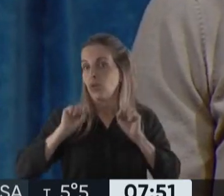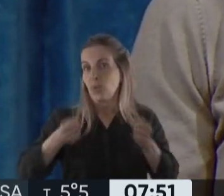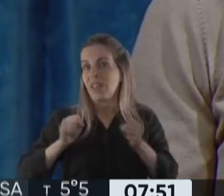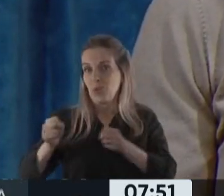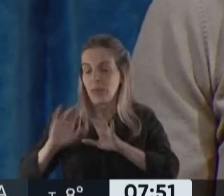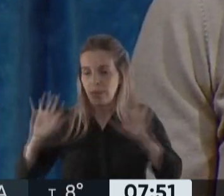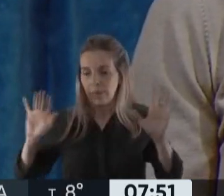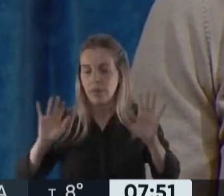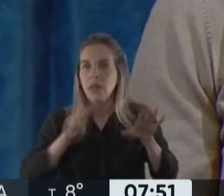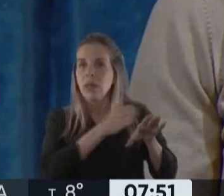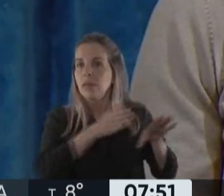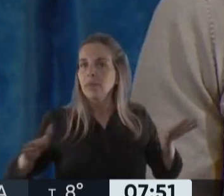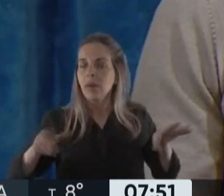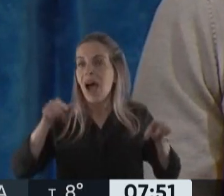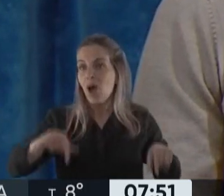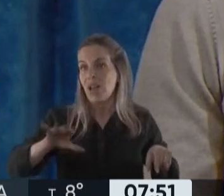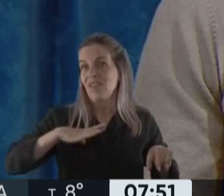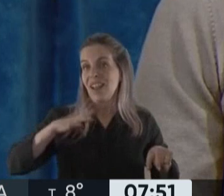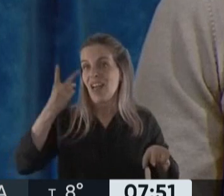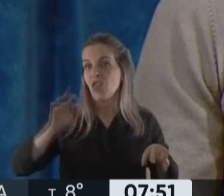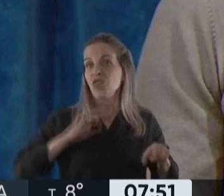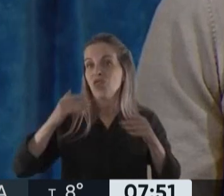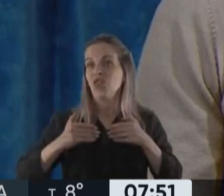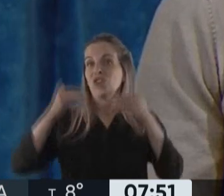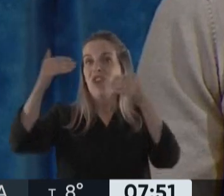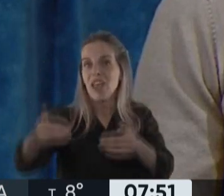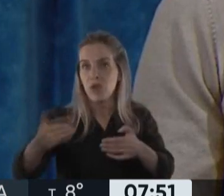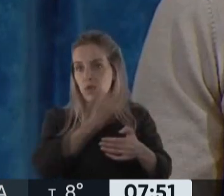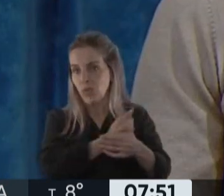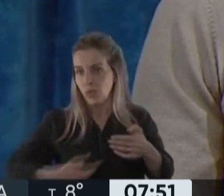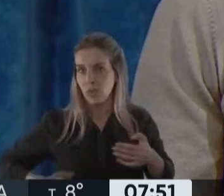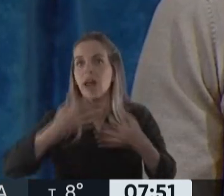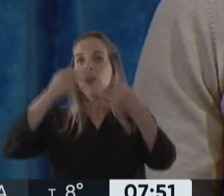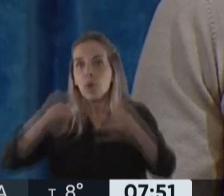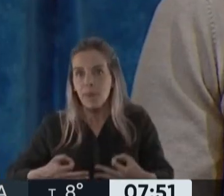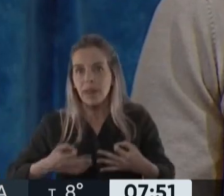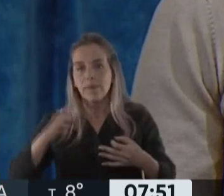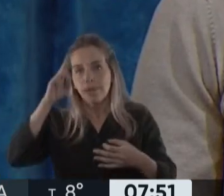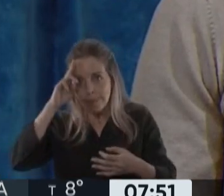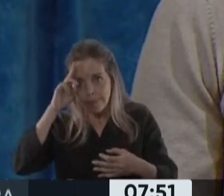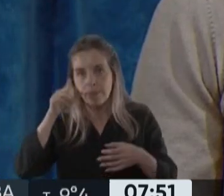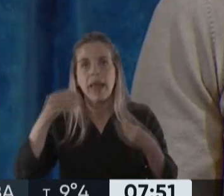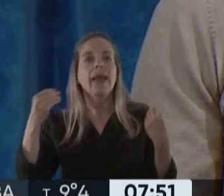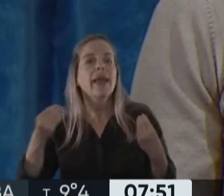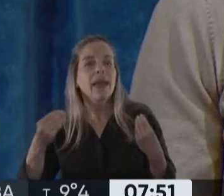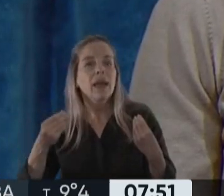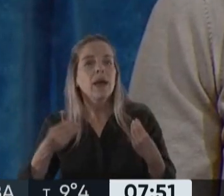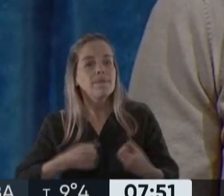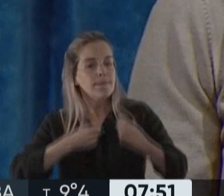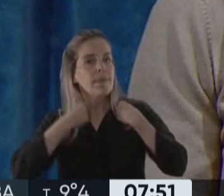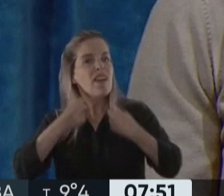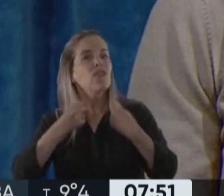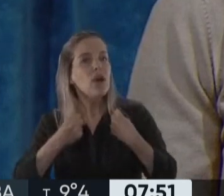es en estos dos años que nos quedan estos dos años que nos quedan para cumplir este mandato exponer todo el